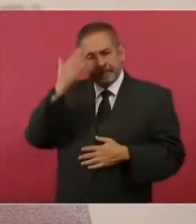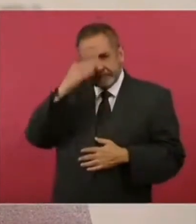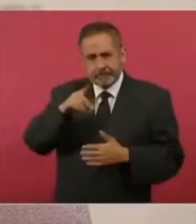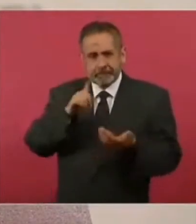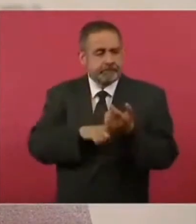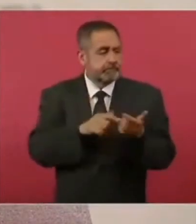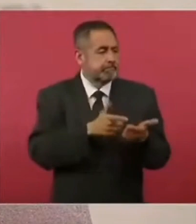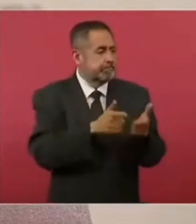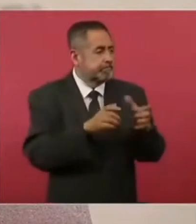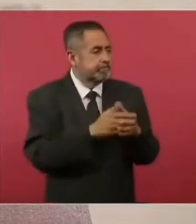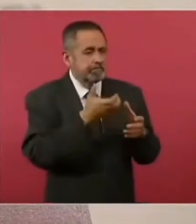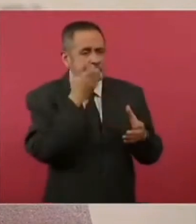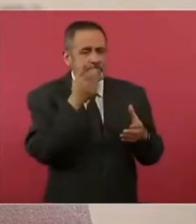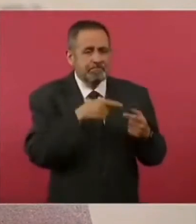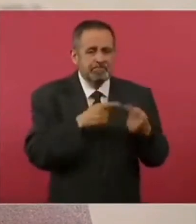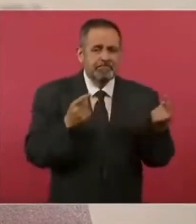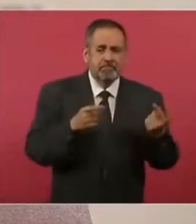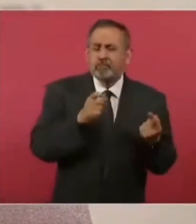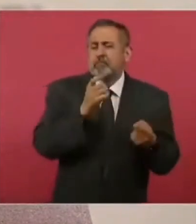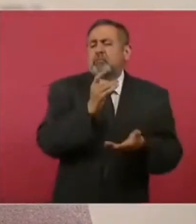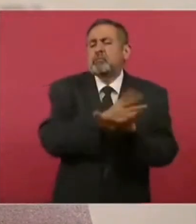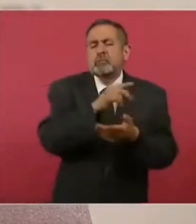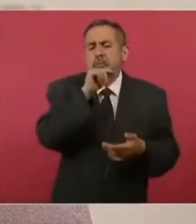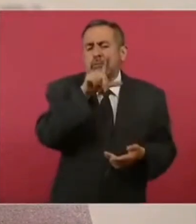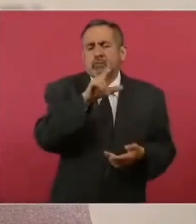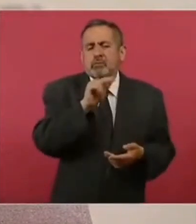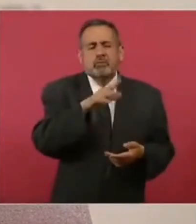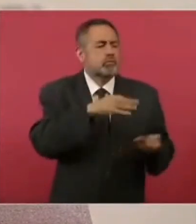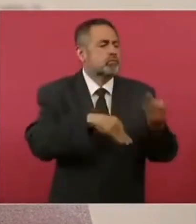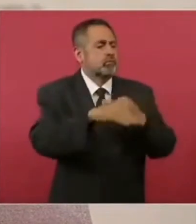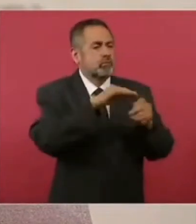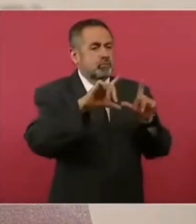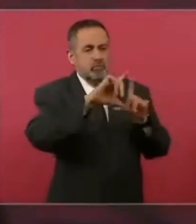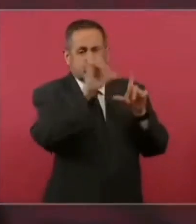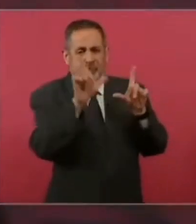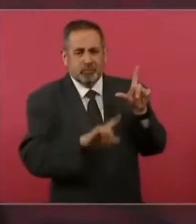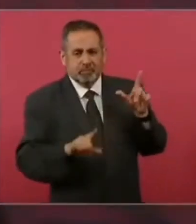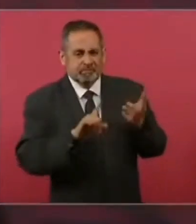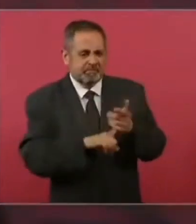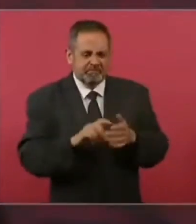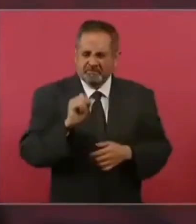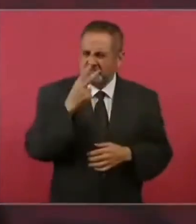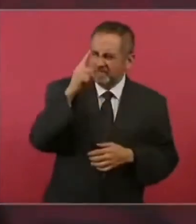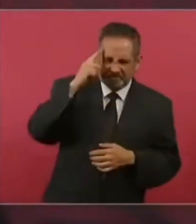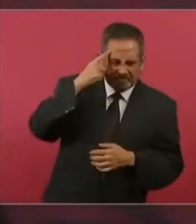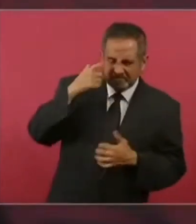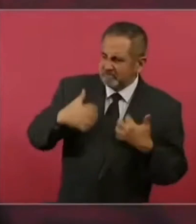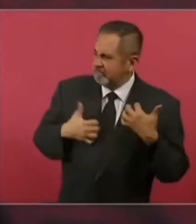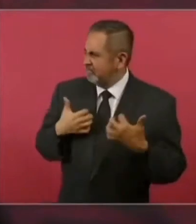los conservadores, no solo de Jalisco, de todo el país, les molesta mucho